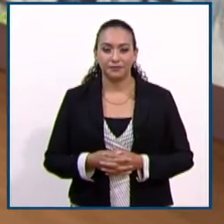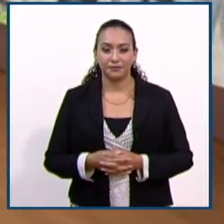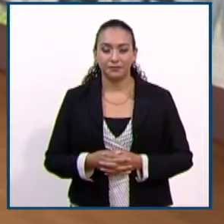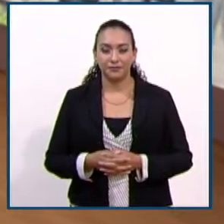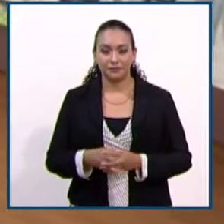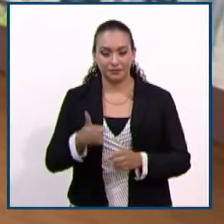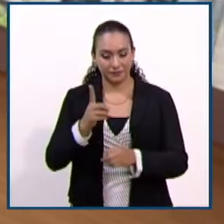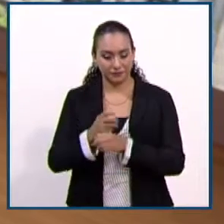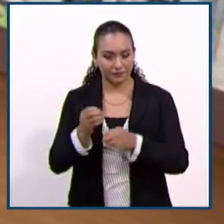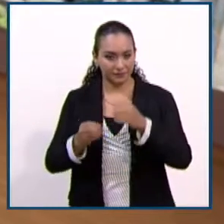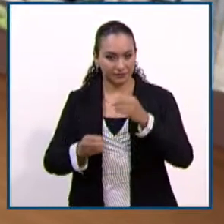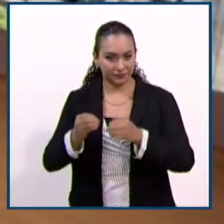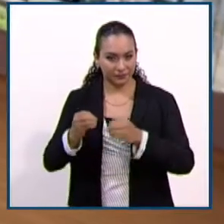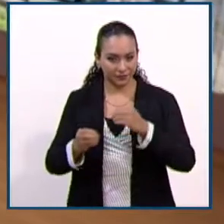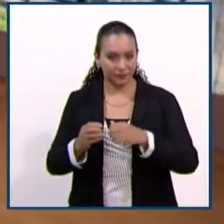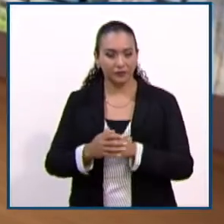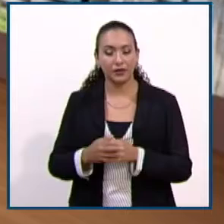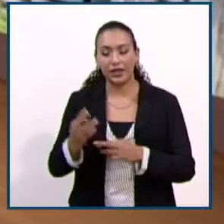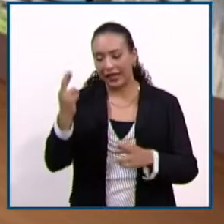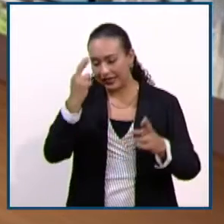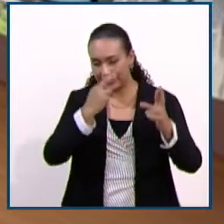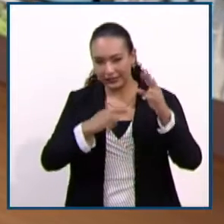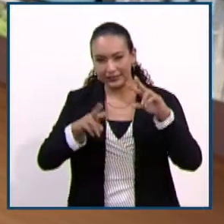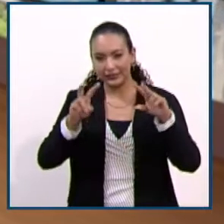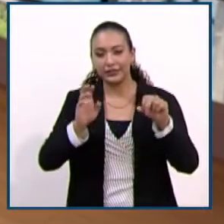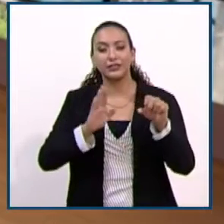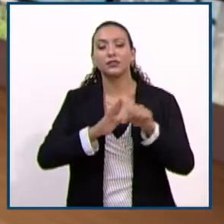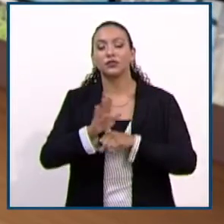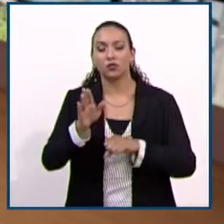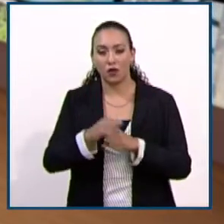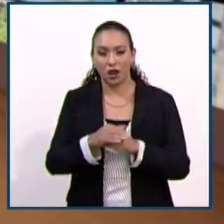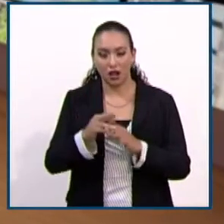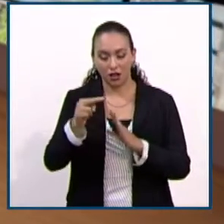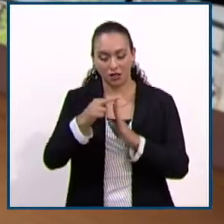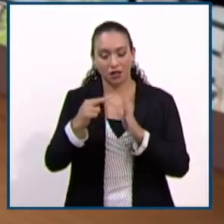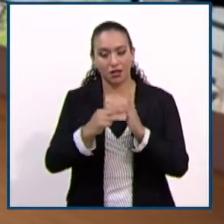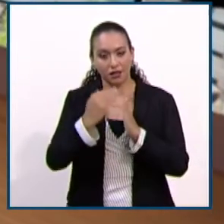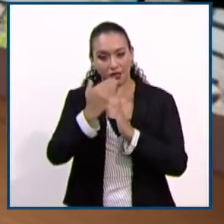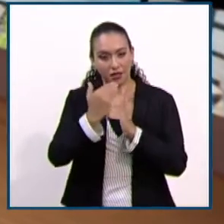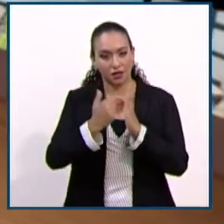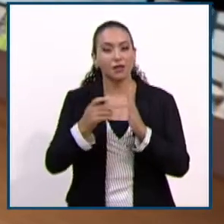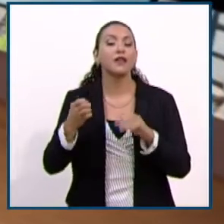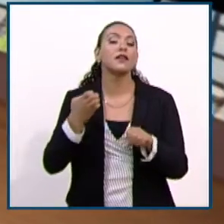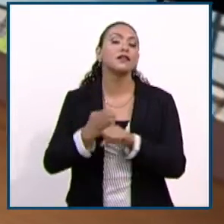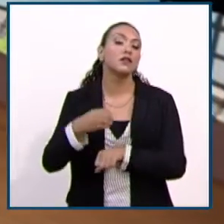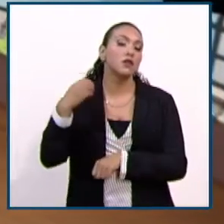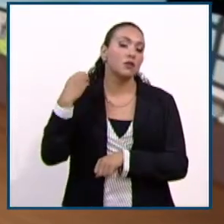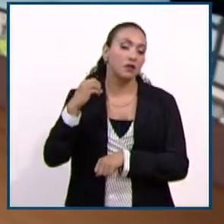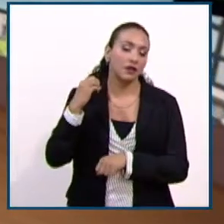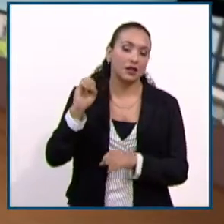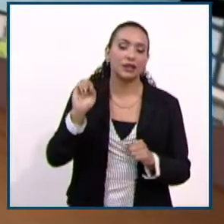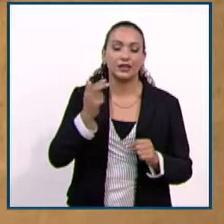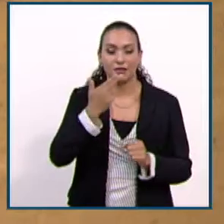La primera sala de la Corte analizó asuntos relacionados con los marcos normativos de Oaxaca y Chihuahua.